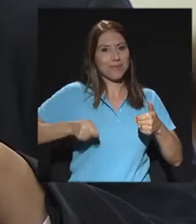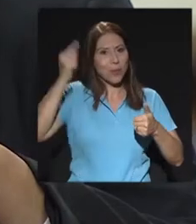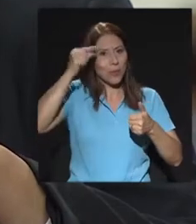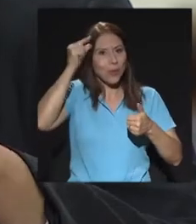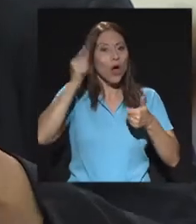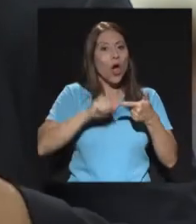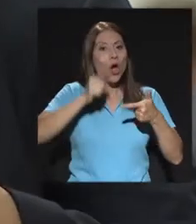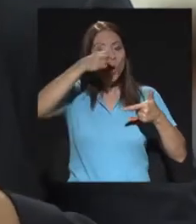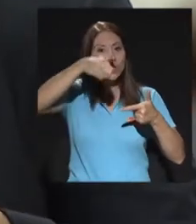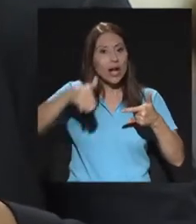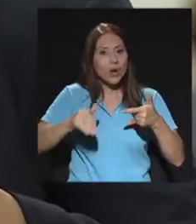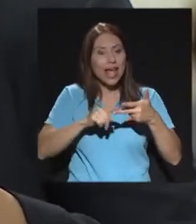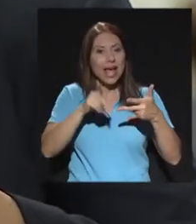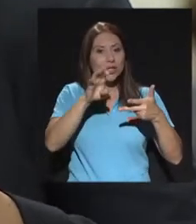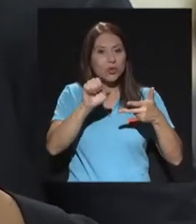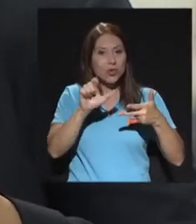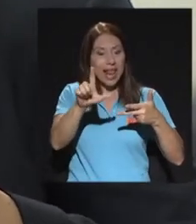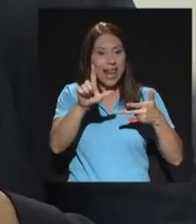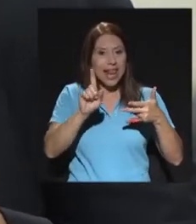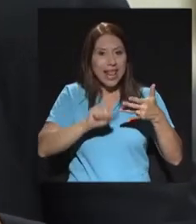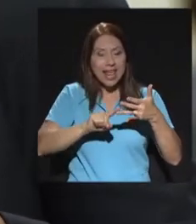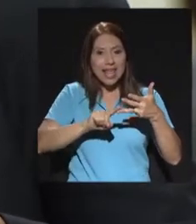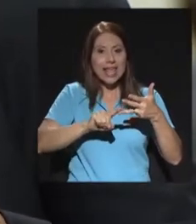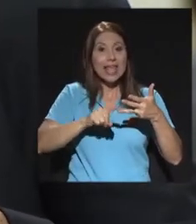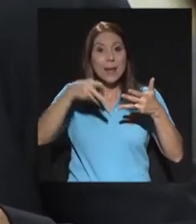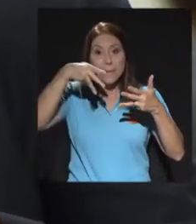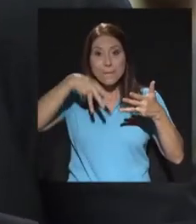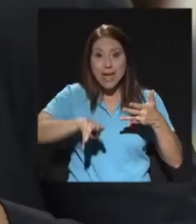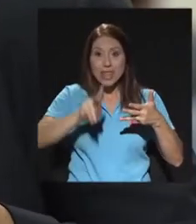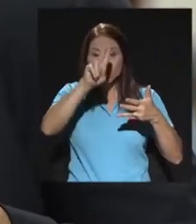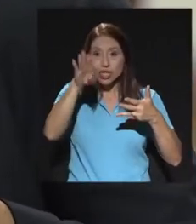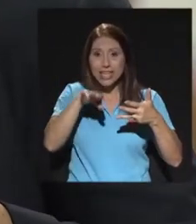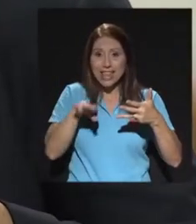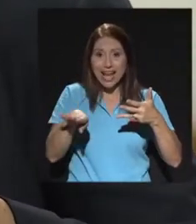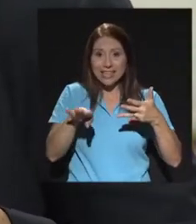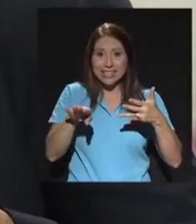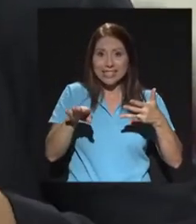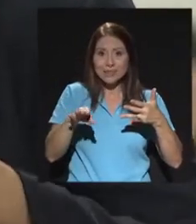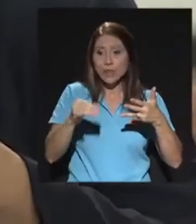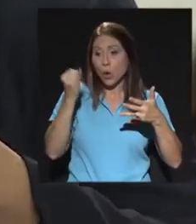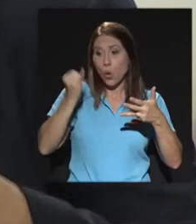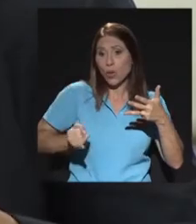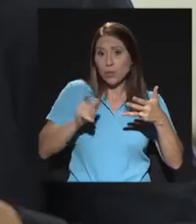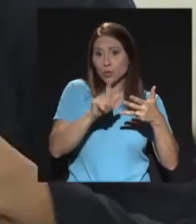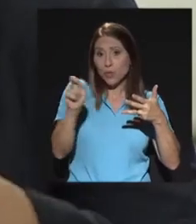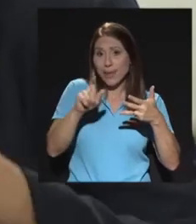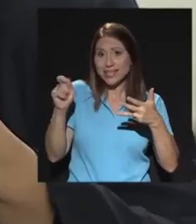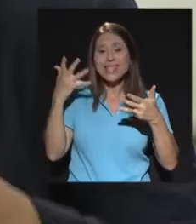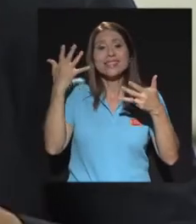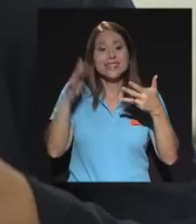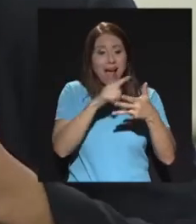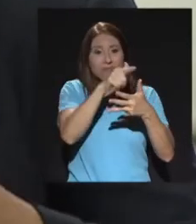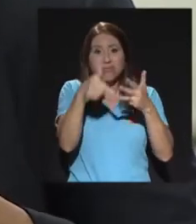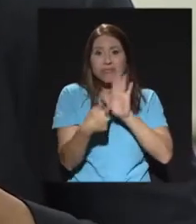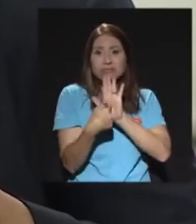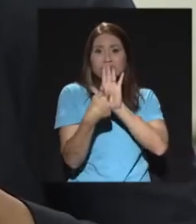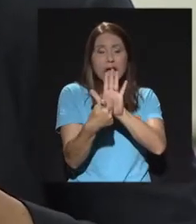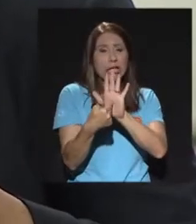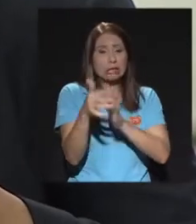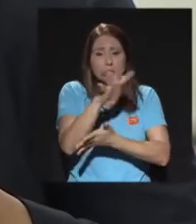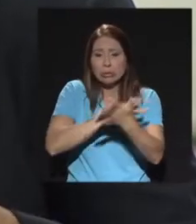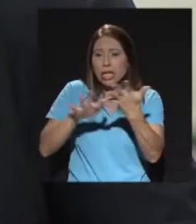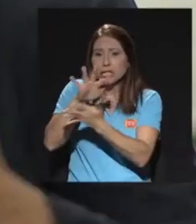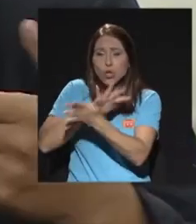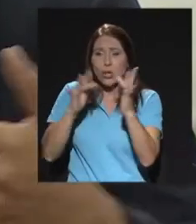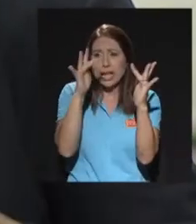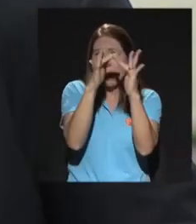si sumamos a esto, medios, inclusive digitales, en los últimos meses nos han mostrado cómo existe un desorden en el espectro